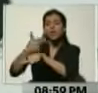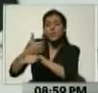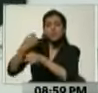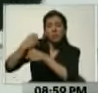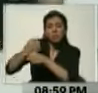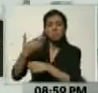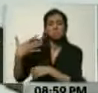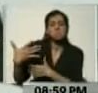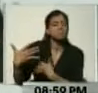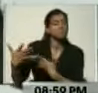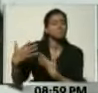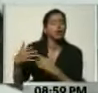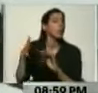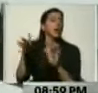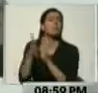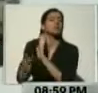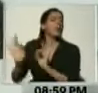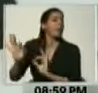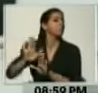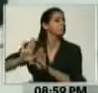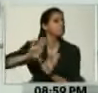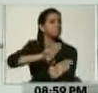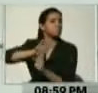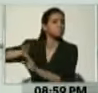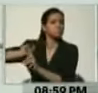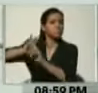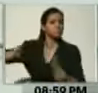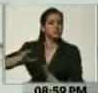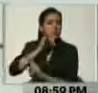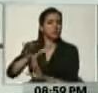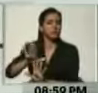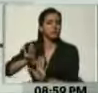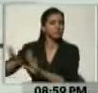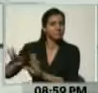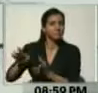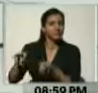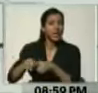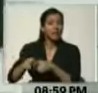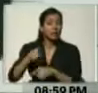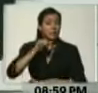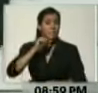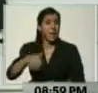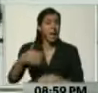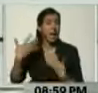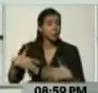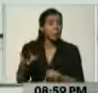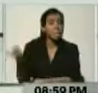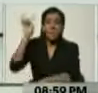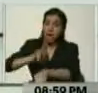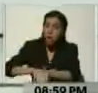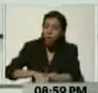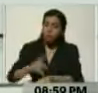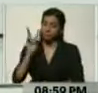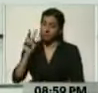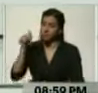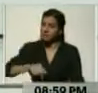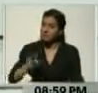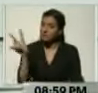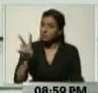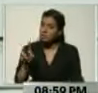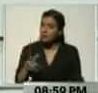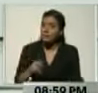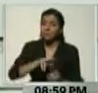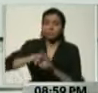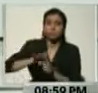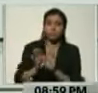Como que no hubiera ocurrido, pues. Y esa es una de las, yo creo que de las perversiones más grandes que hoy vivimos en Venezuela. Y en